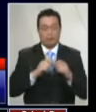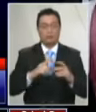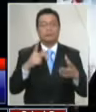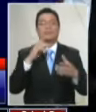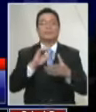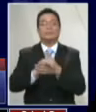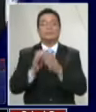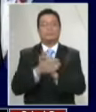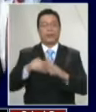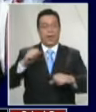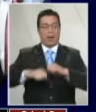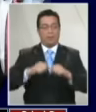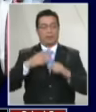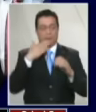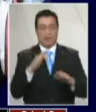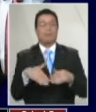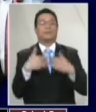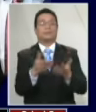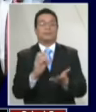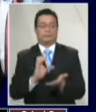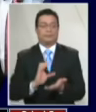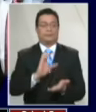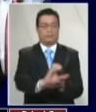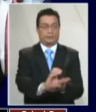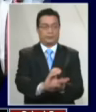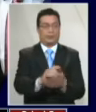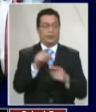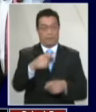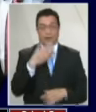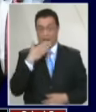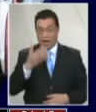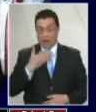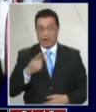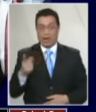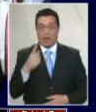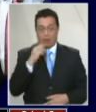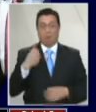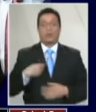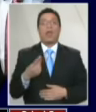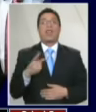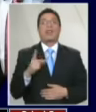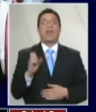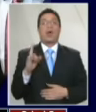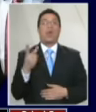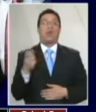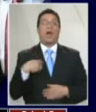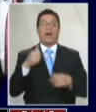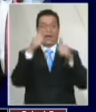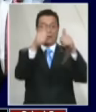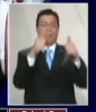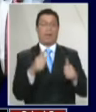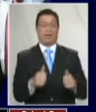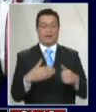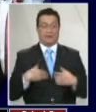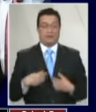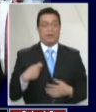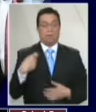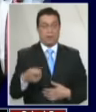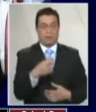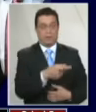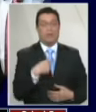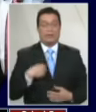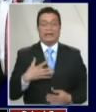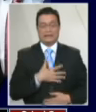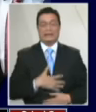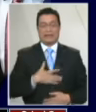empresa para que se le otorgará dinero que según el parlamentario era para saldar deudas de campañas el senador dice que se